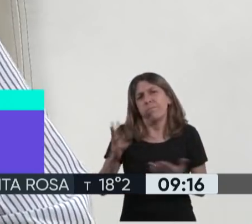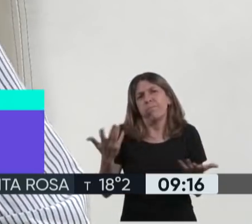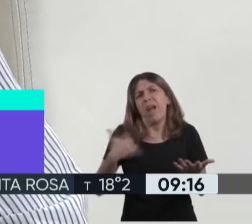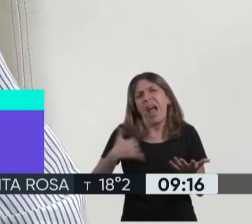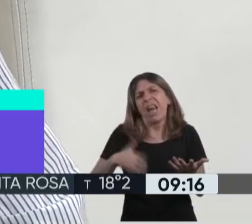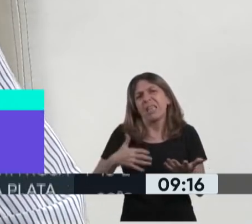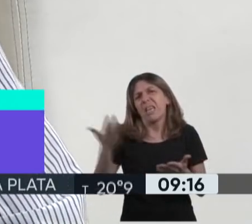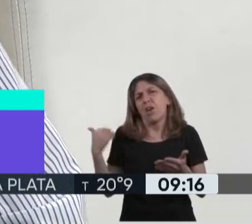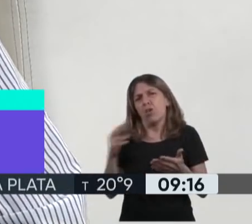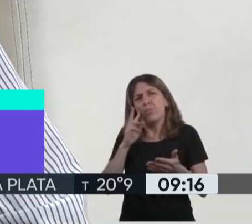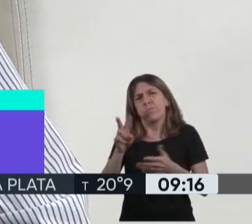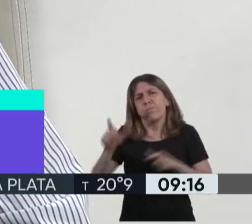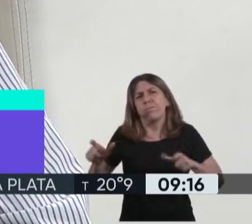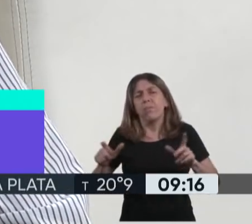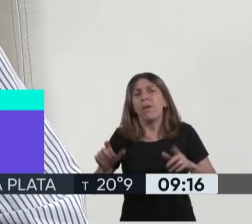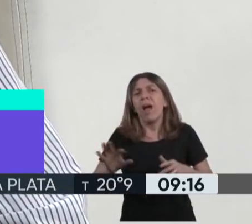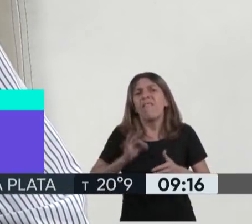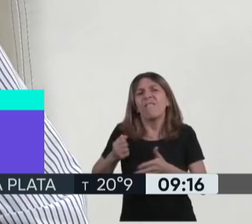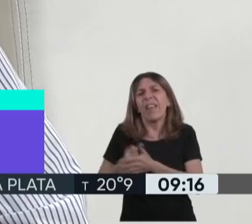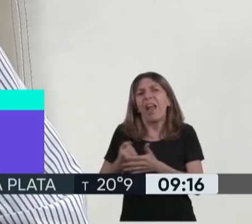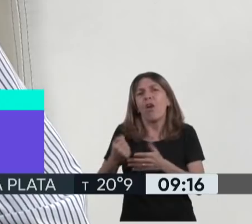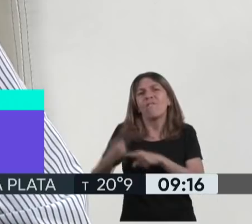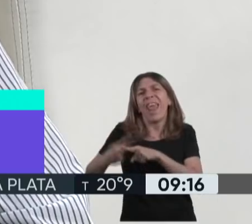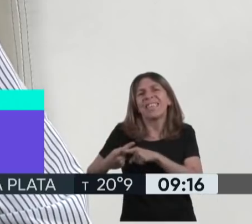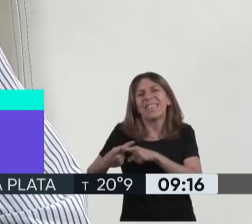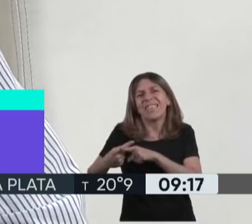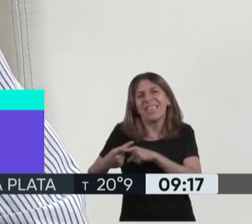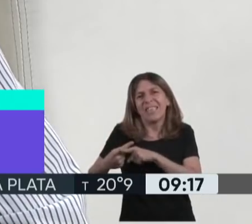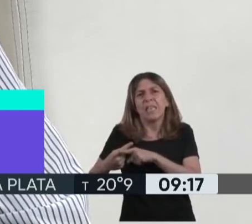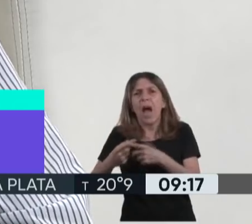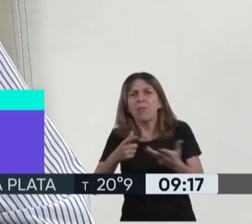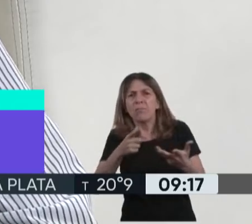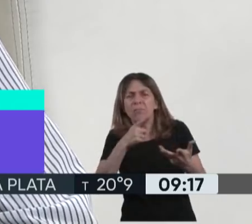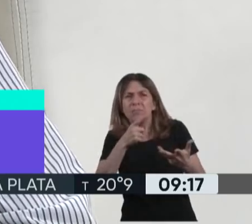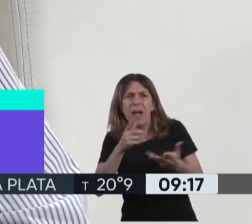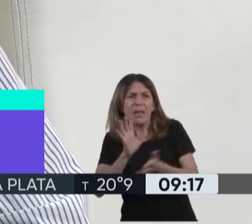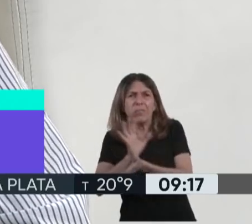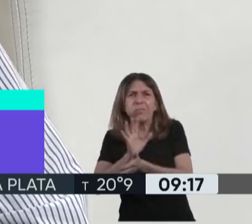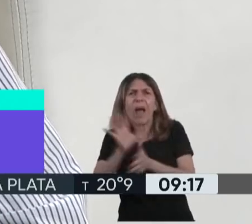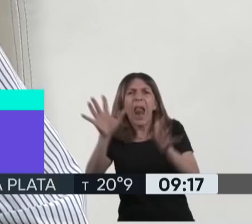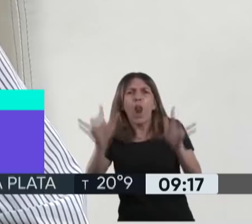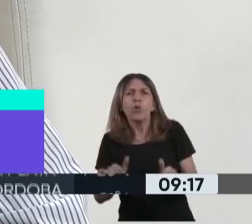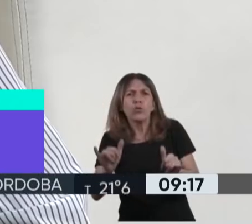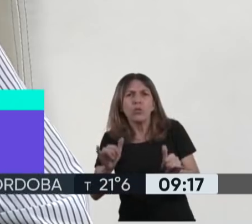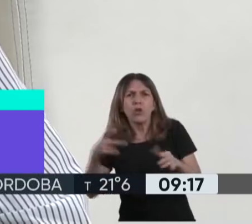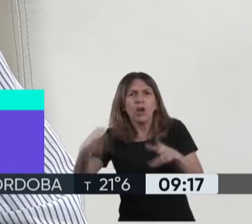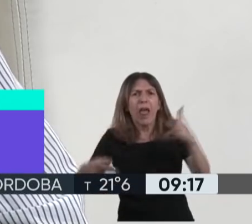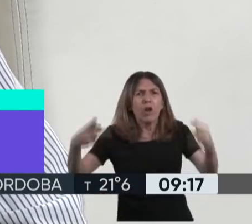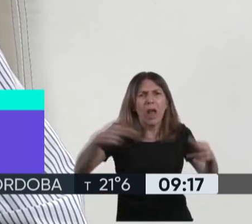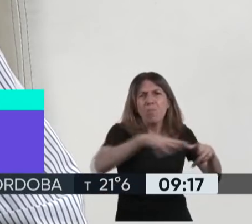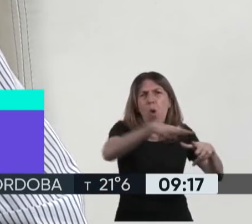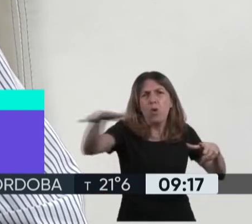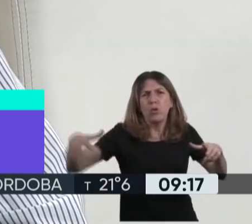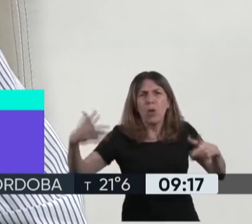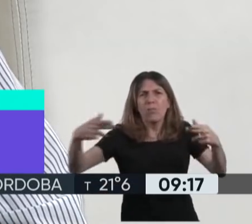argentinos estos últimos días. El fin de año fue con muchas familias sin energía, sin luz. También con gente que esta